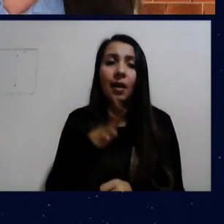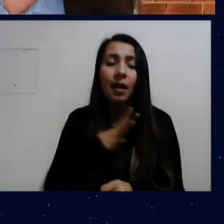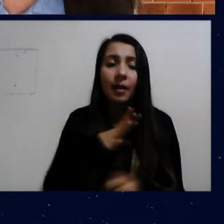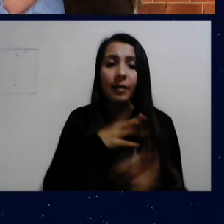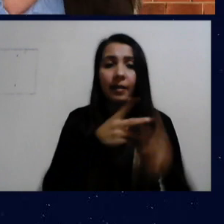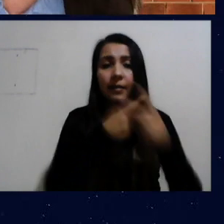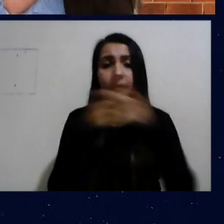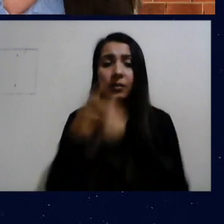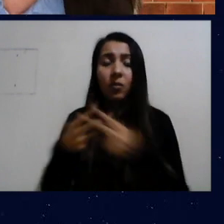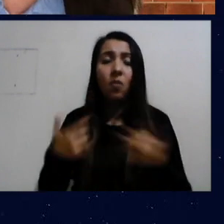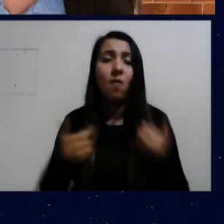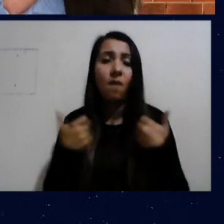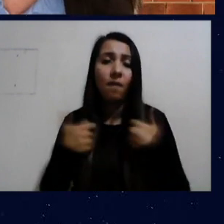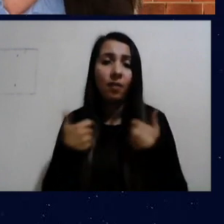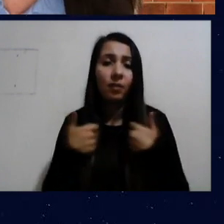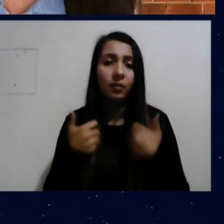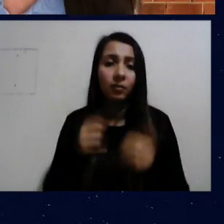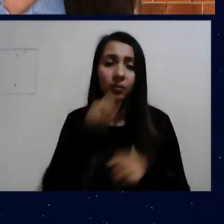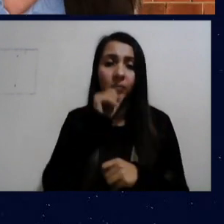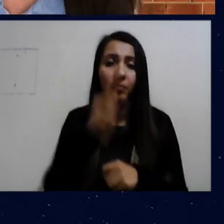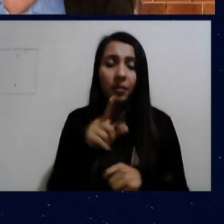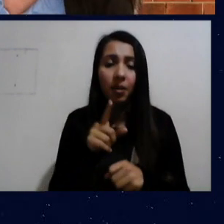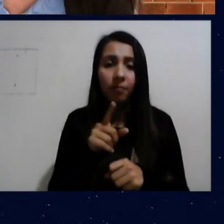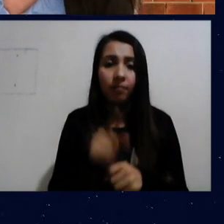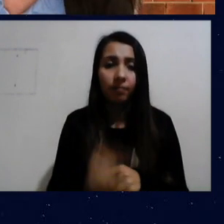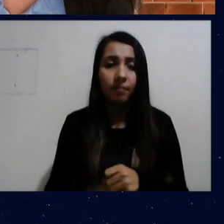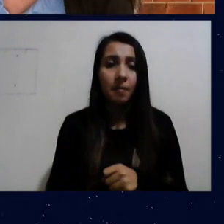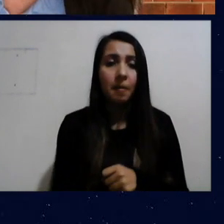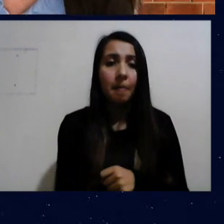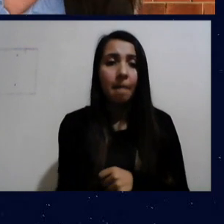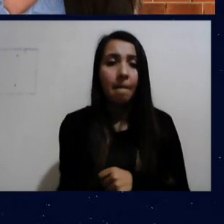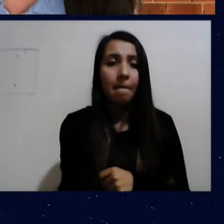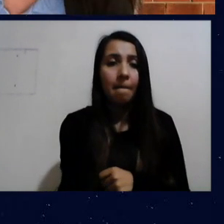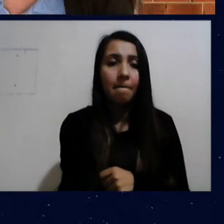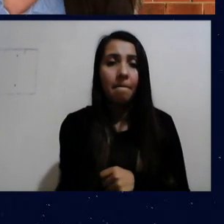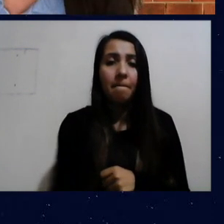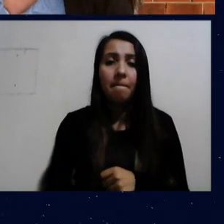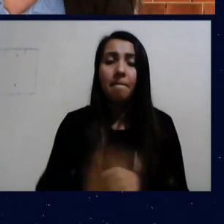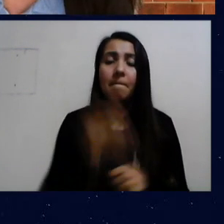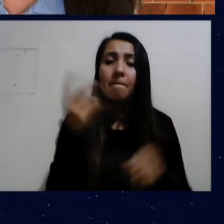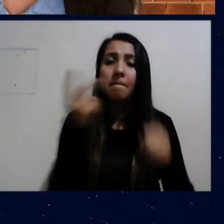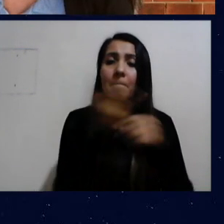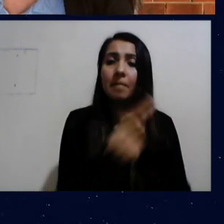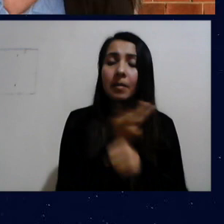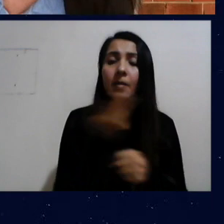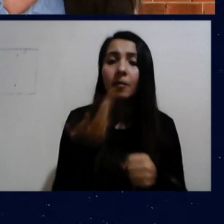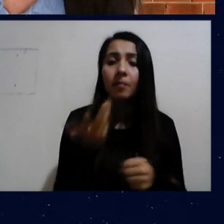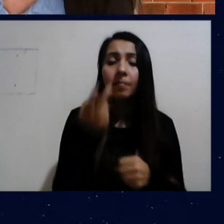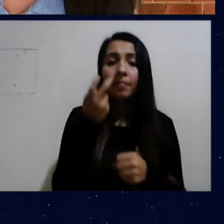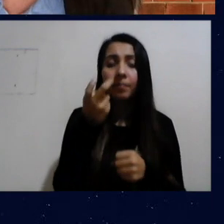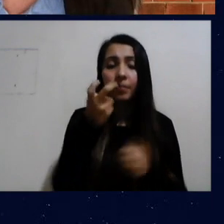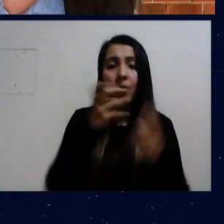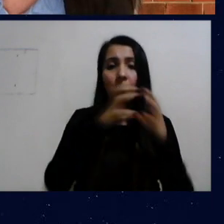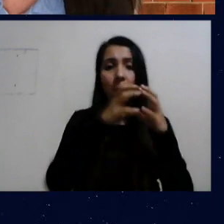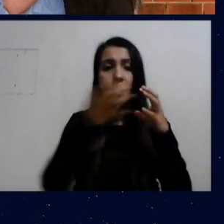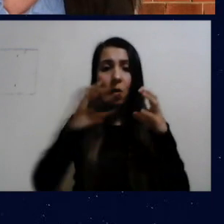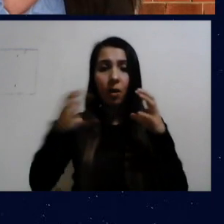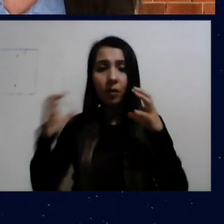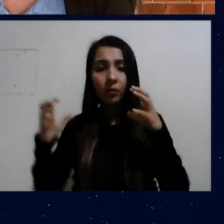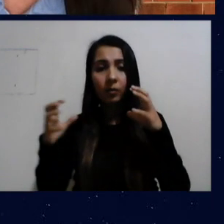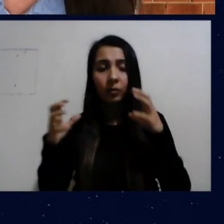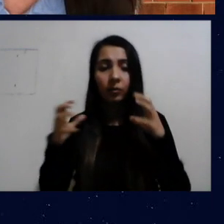es que esas moléculas mezclan su señal, su huella espectral, con la de la glicina. Como todas